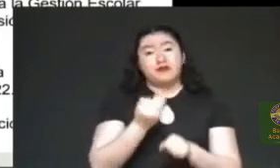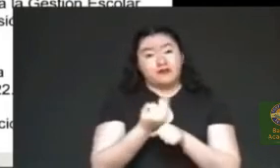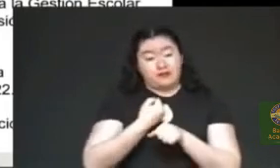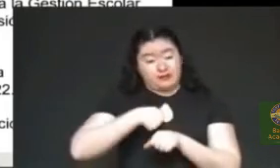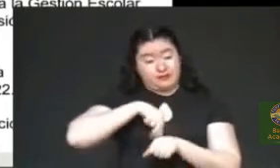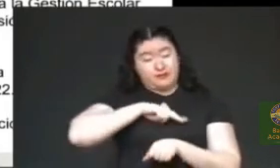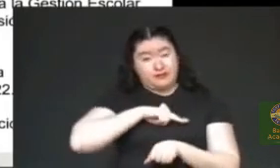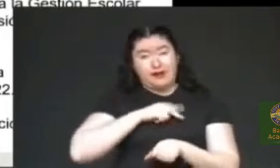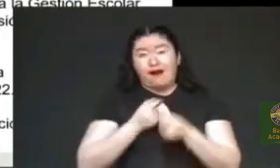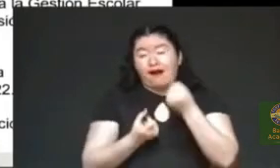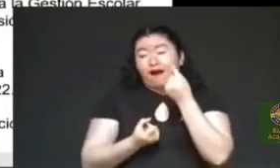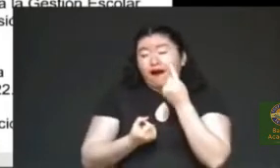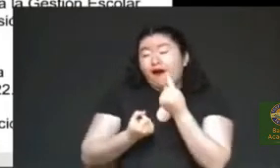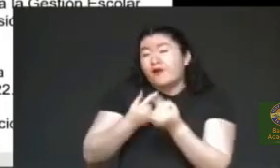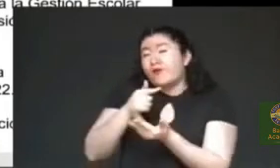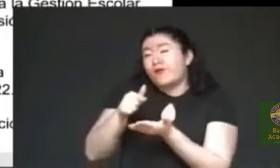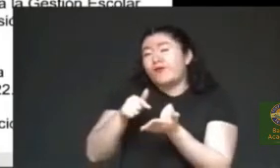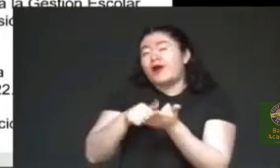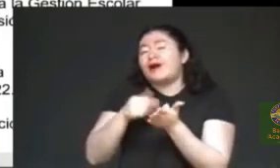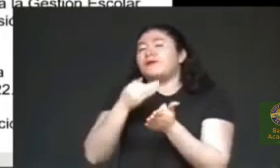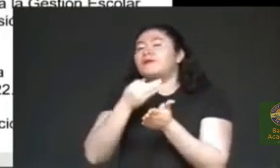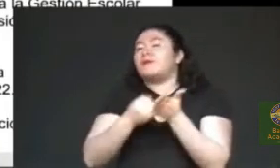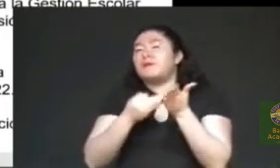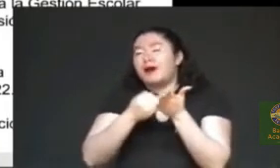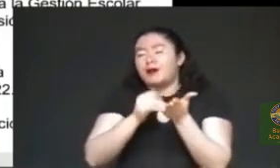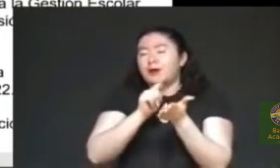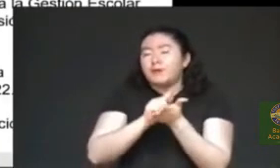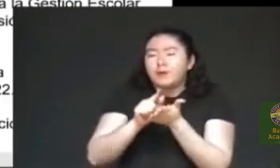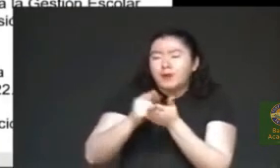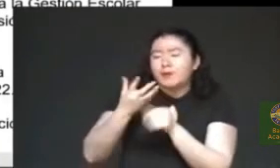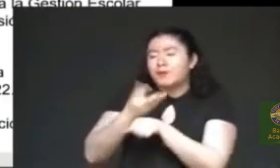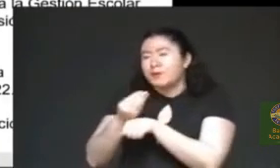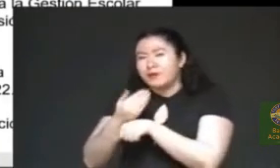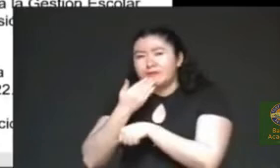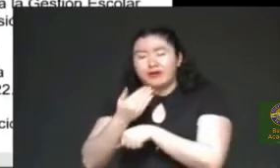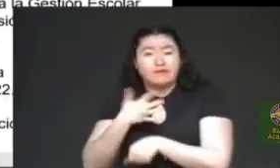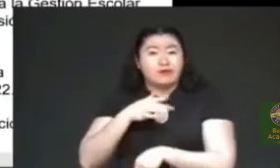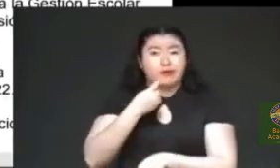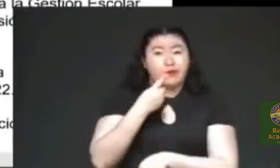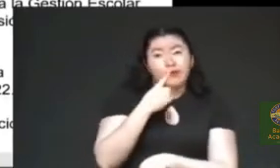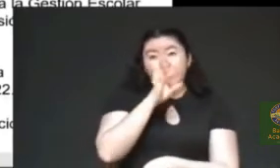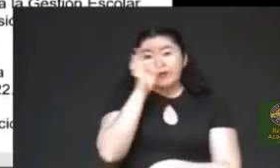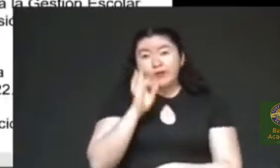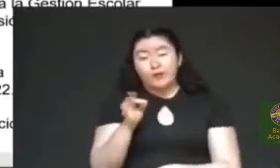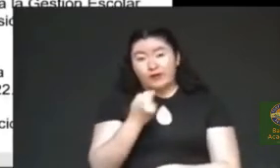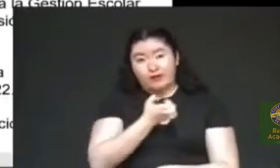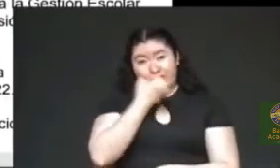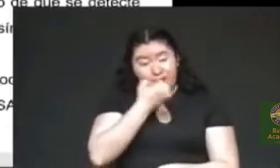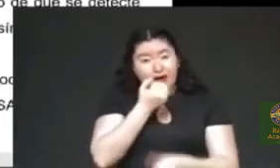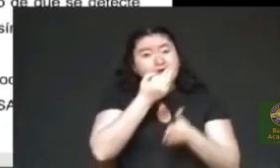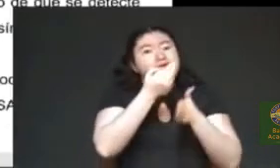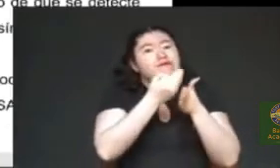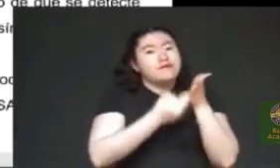para concluir muy pronto en alrededor del 1% de las escuelas. Siguiente, por favor.